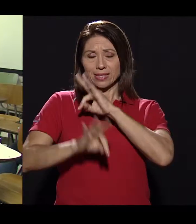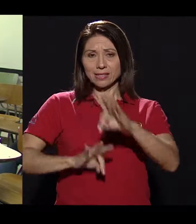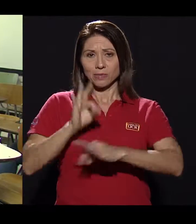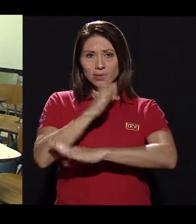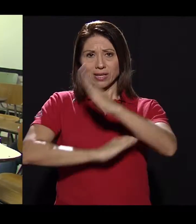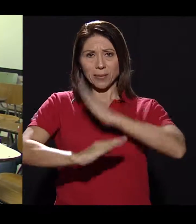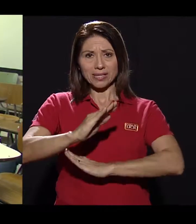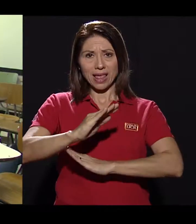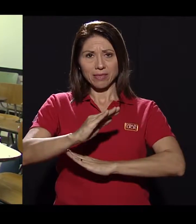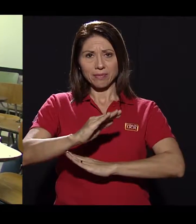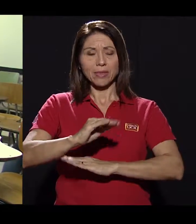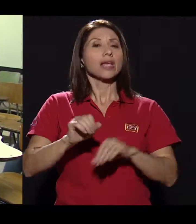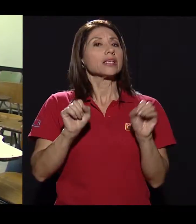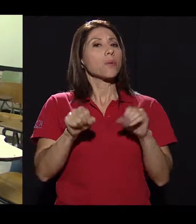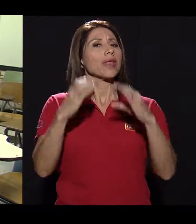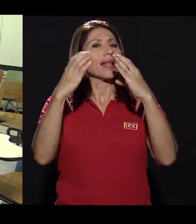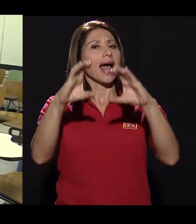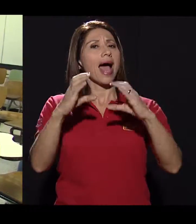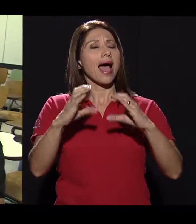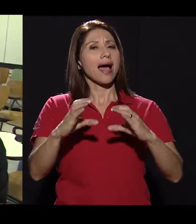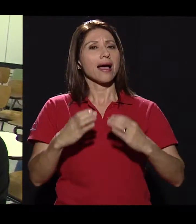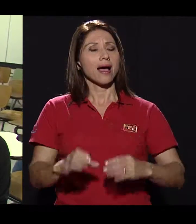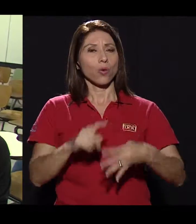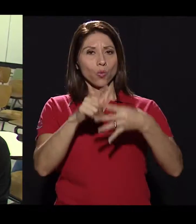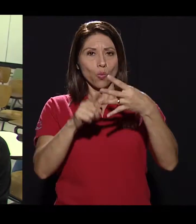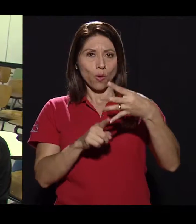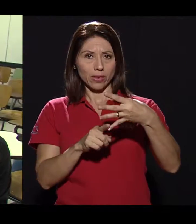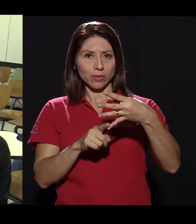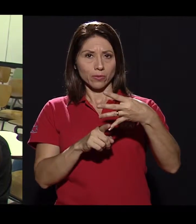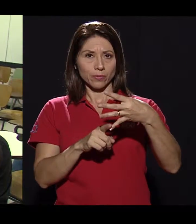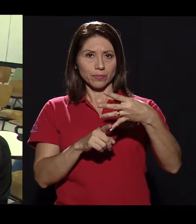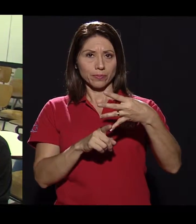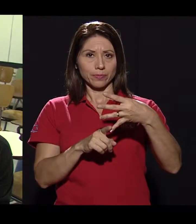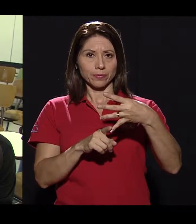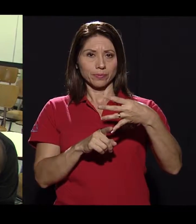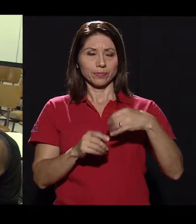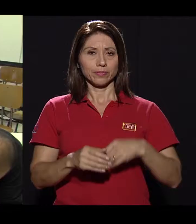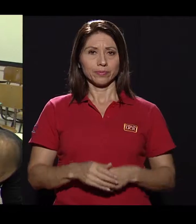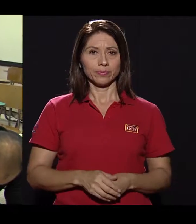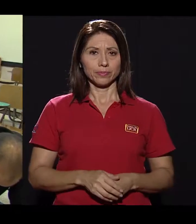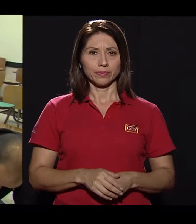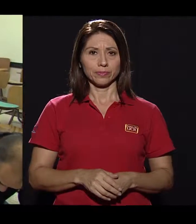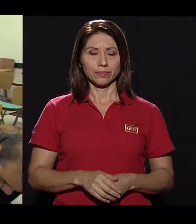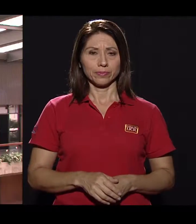distintos tipos de discapacidad, que se pueden clasificar en 4 categorías.